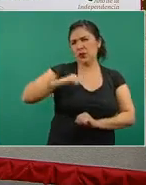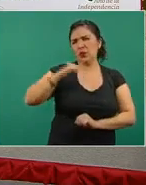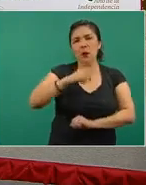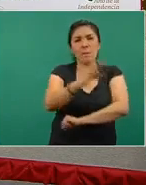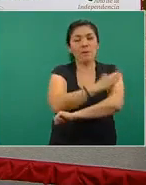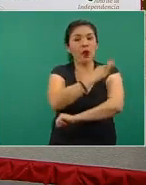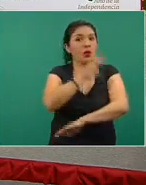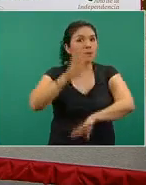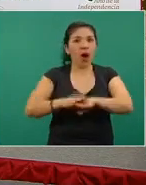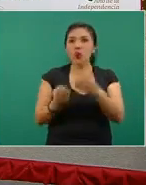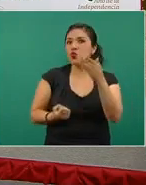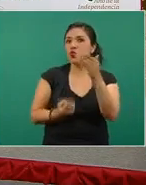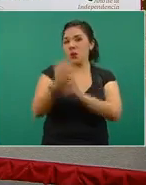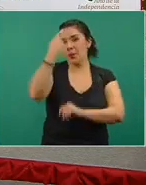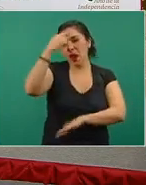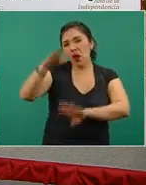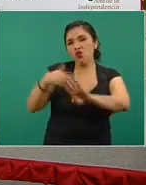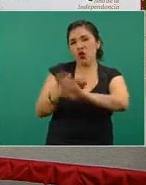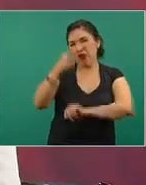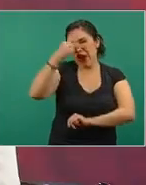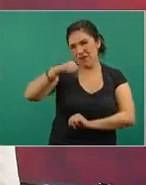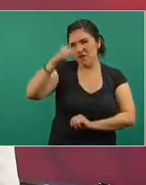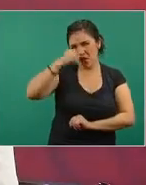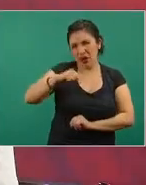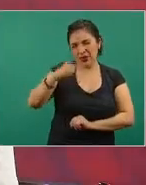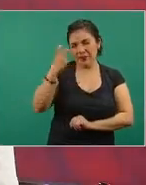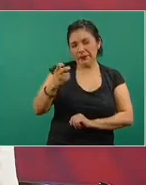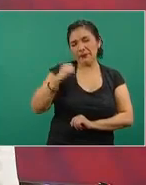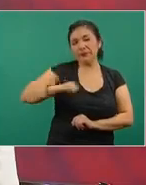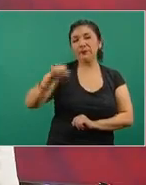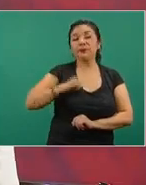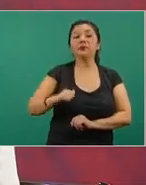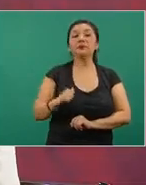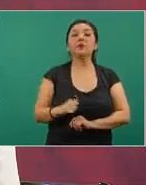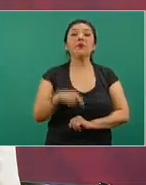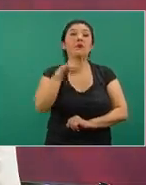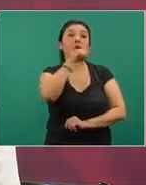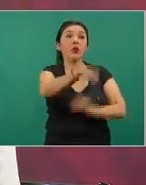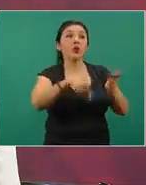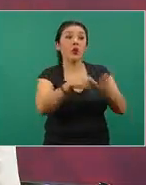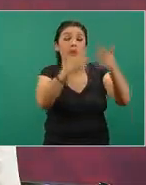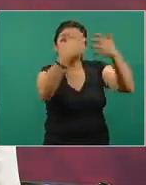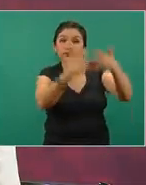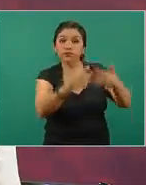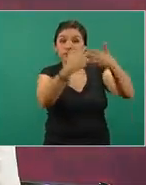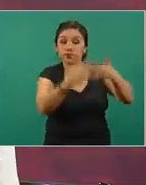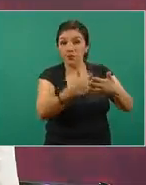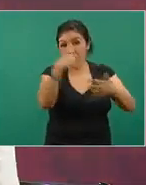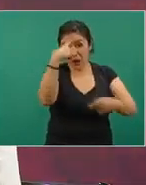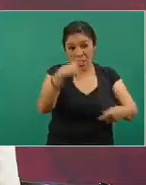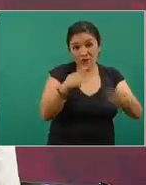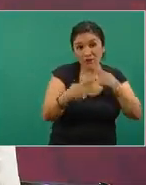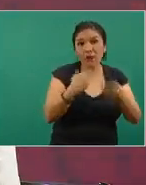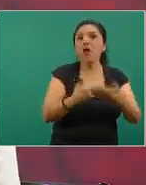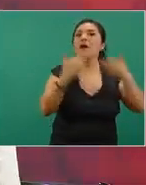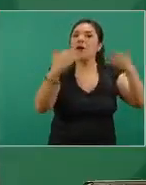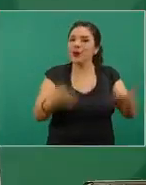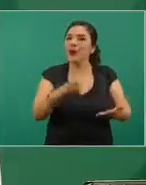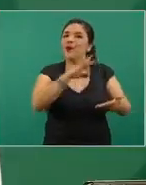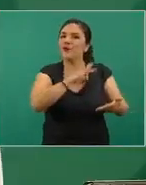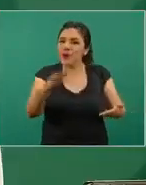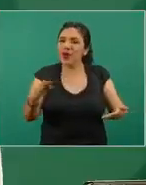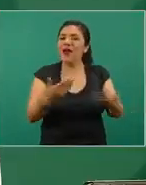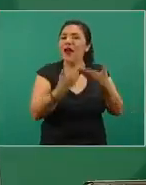muy innovadora de influenza o contra la influenza, y la planta que fue desarrollada con ese propósito hoy brinda